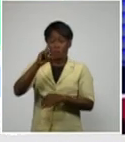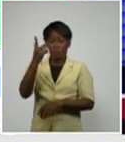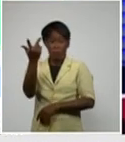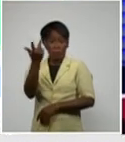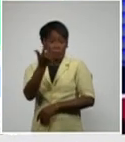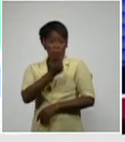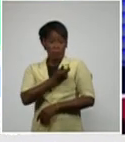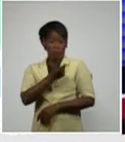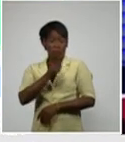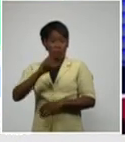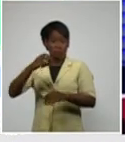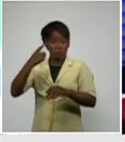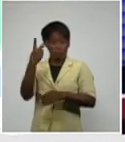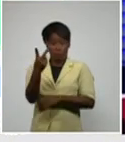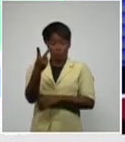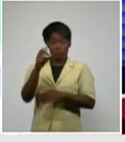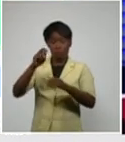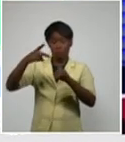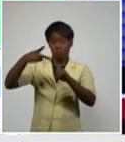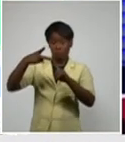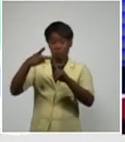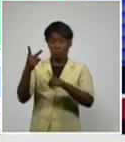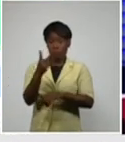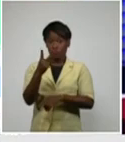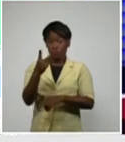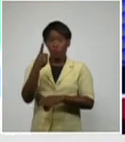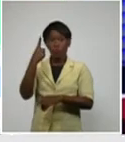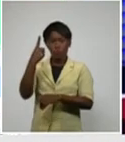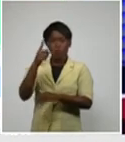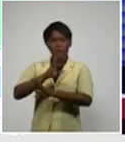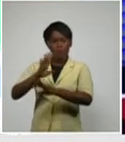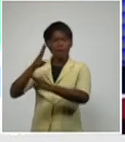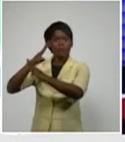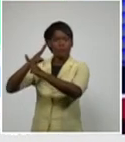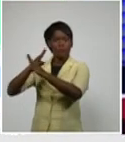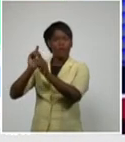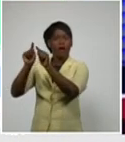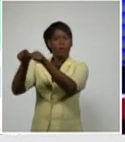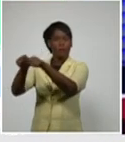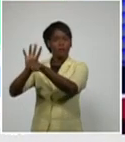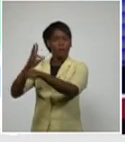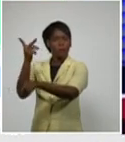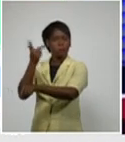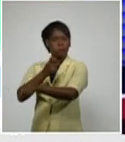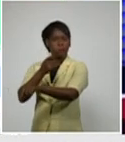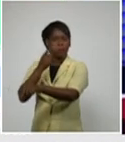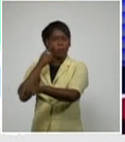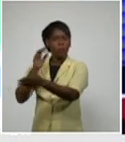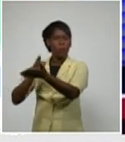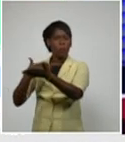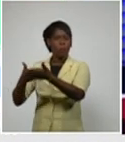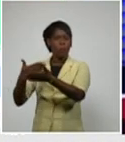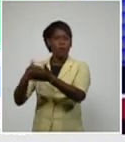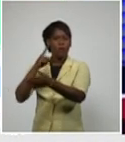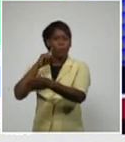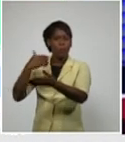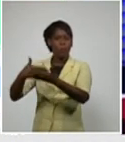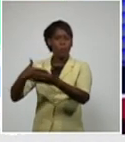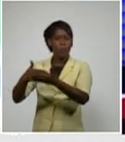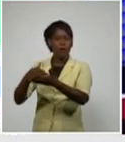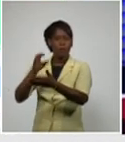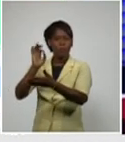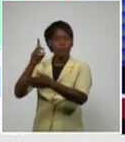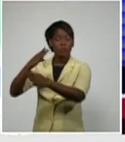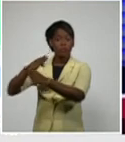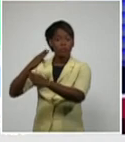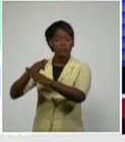Abdala, que además se está aplicando ya en Santiago de Cuba, ya está en la fase 2 del ensayo clínico, y que en